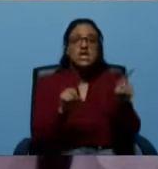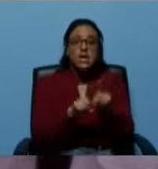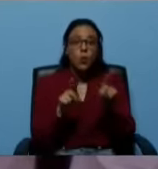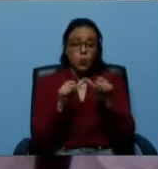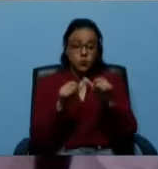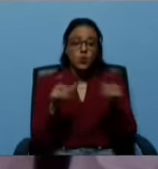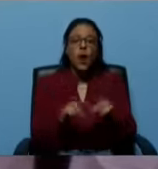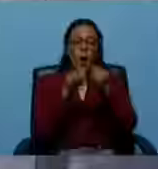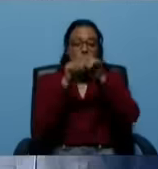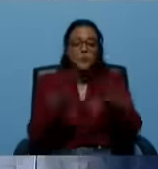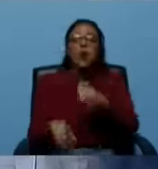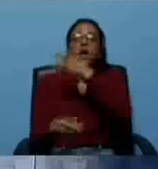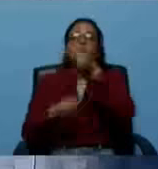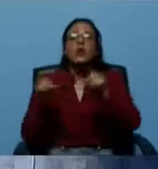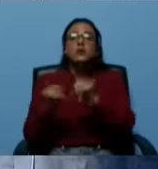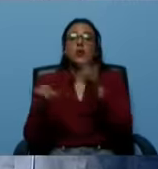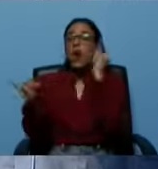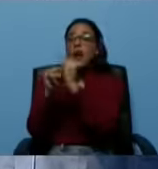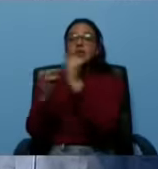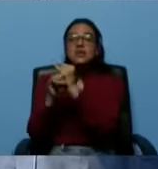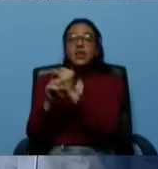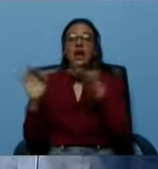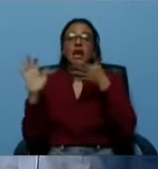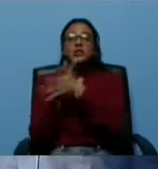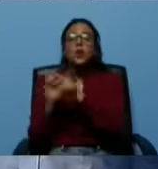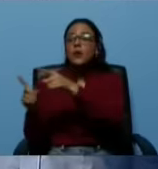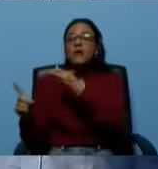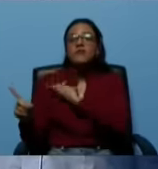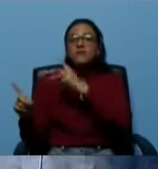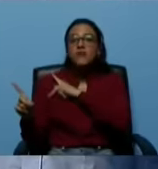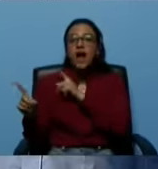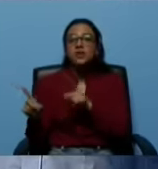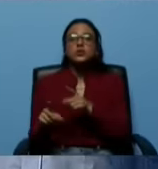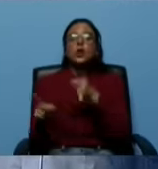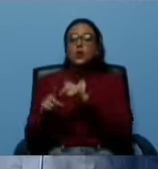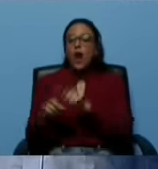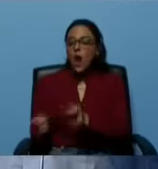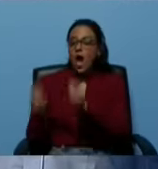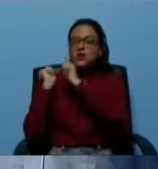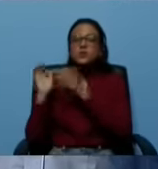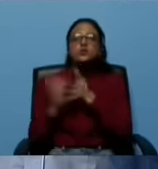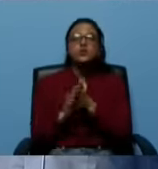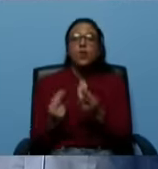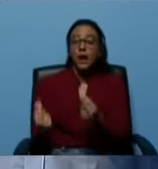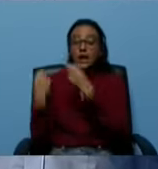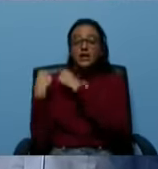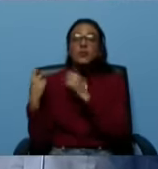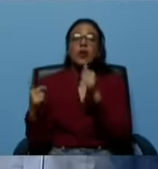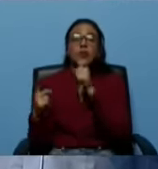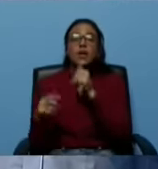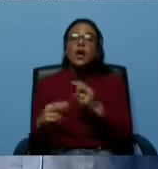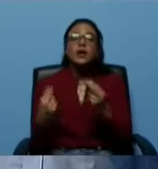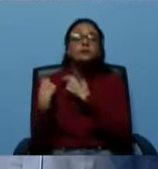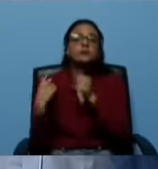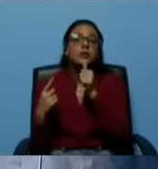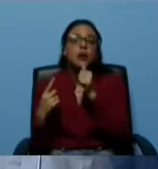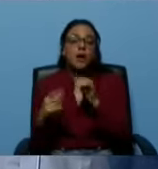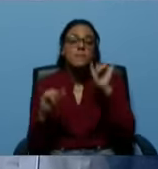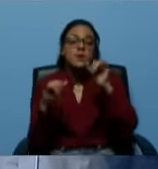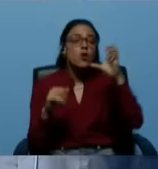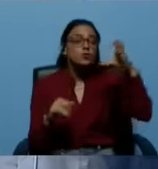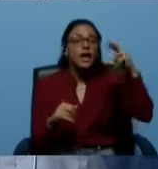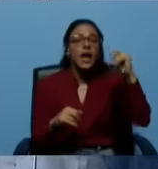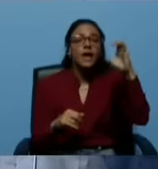oposición colgó en una página fraudulenta, asumiendo responsabilidades que son competencias directas del